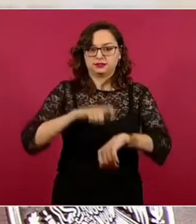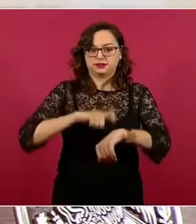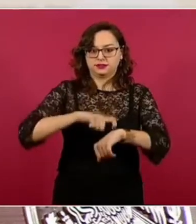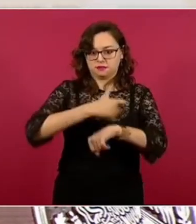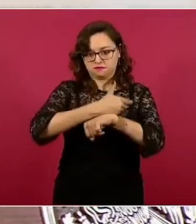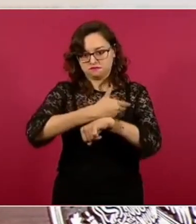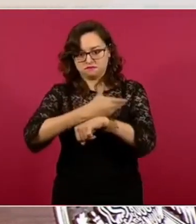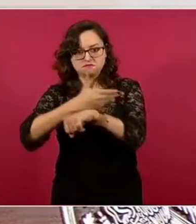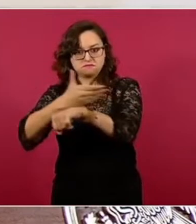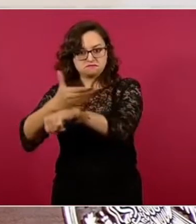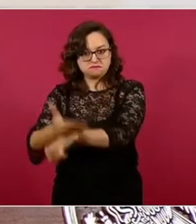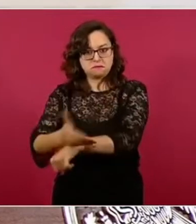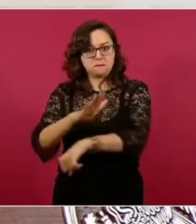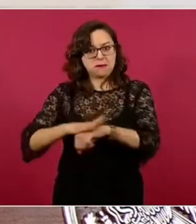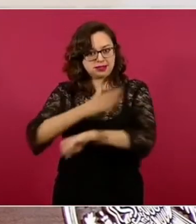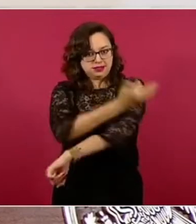de tiempo completo.